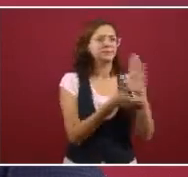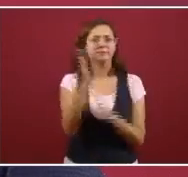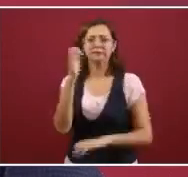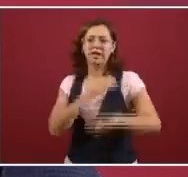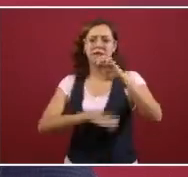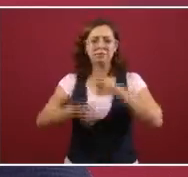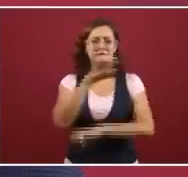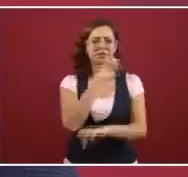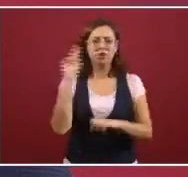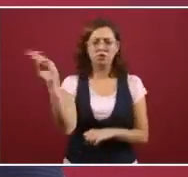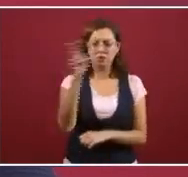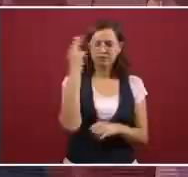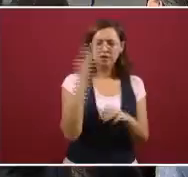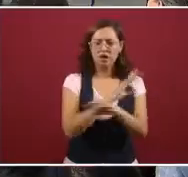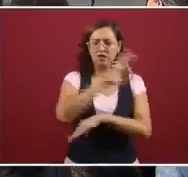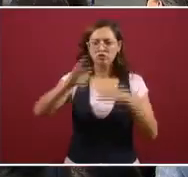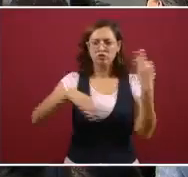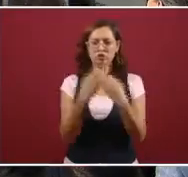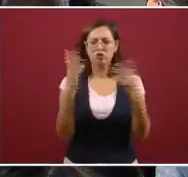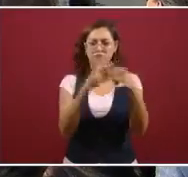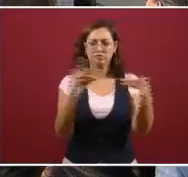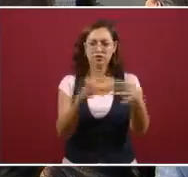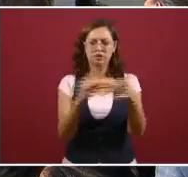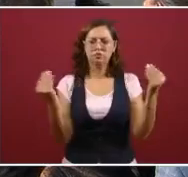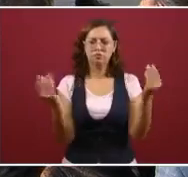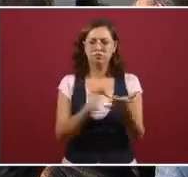universidades explicando todas estas cosas. Gracias.